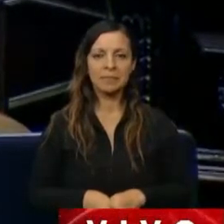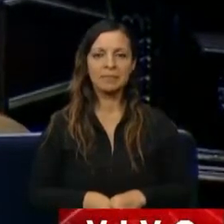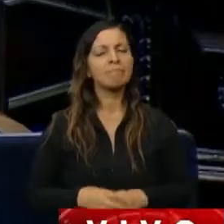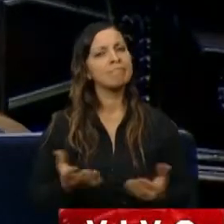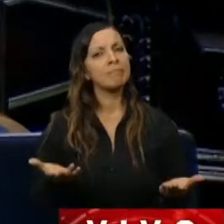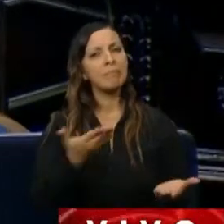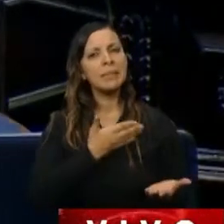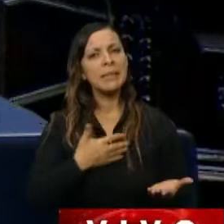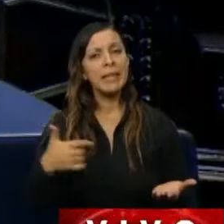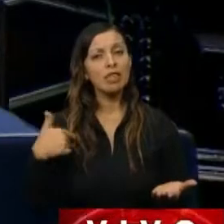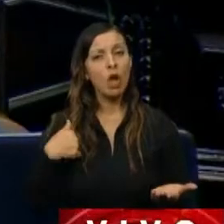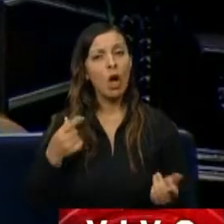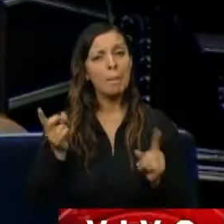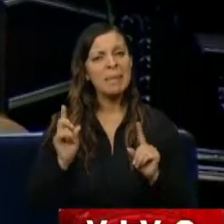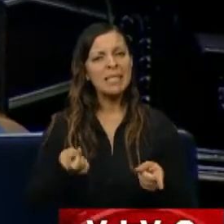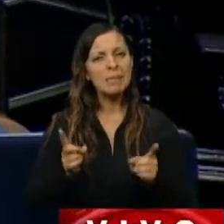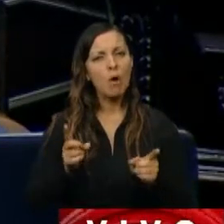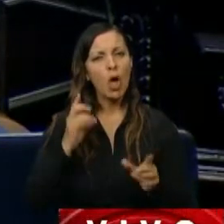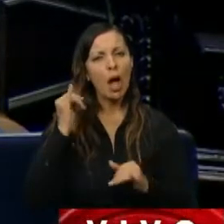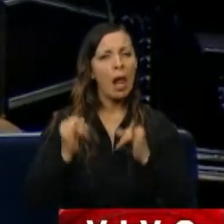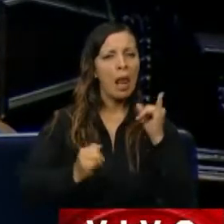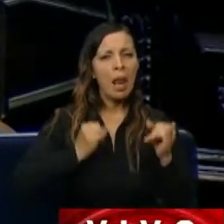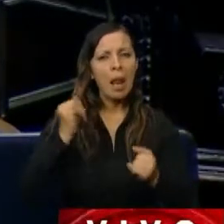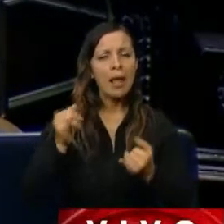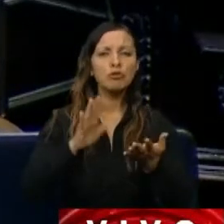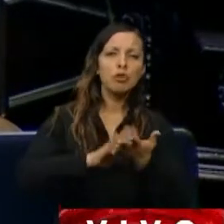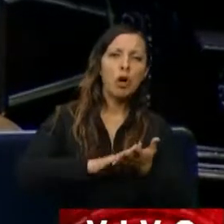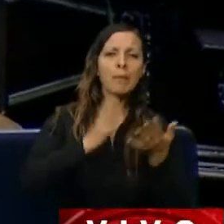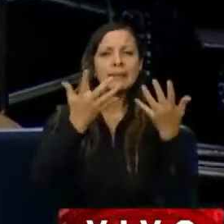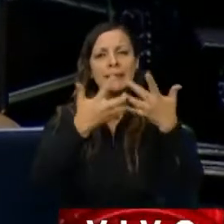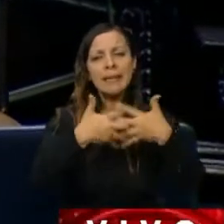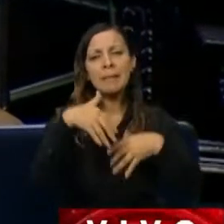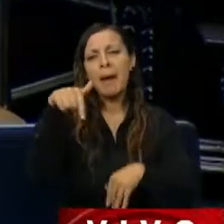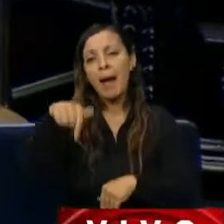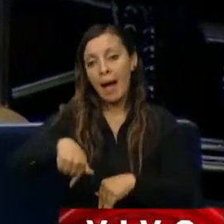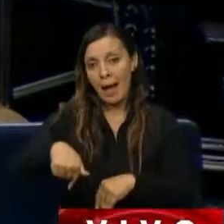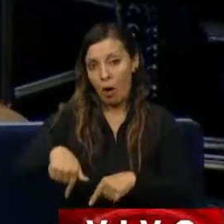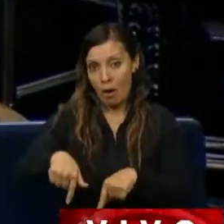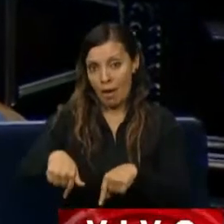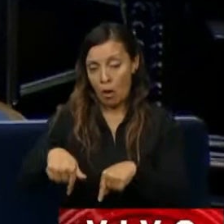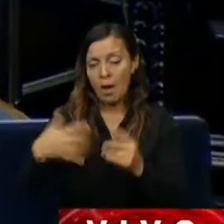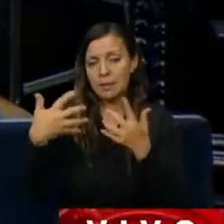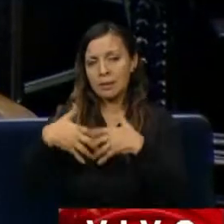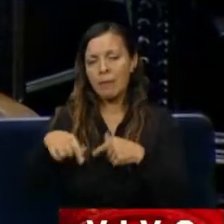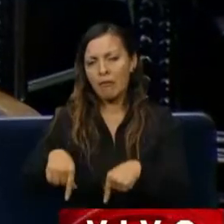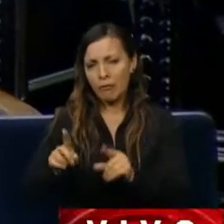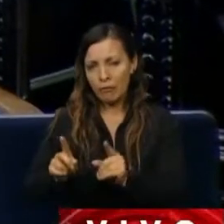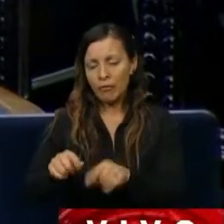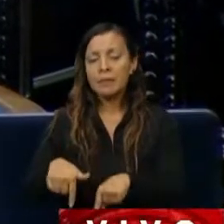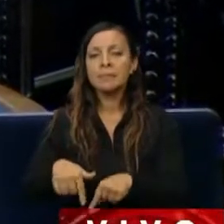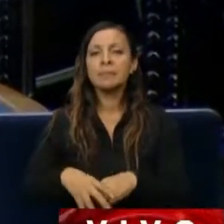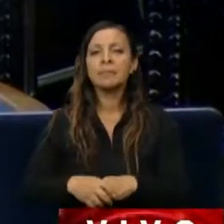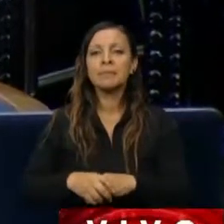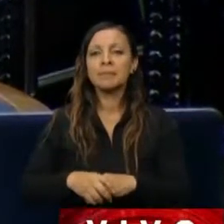Presidente, yo no voy a caer en el discurso de que el sistema actual, el que está vigente en nuestro país a